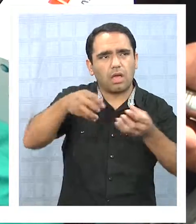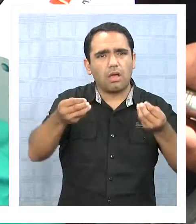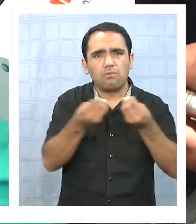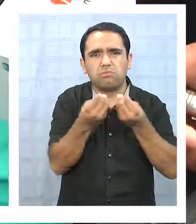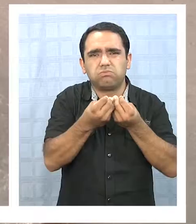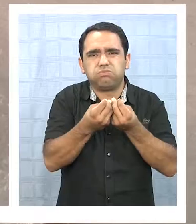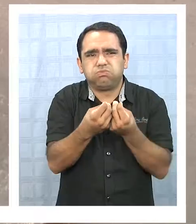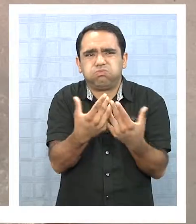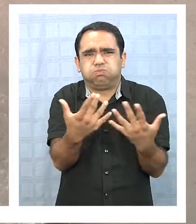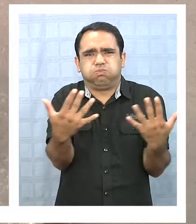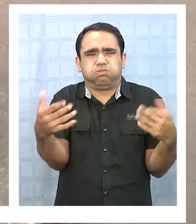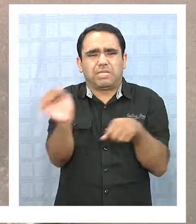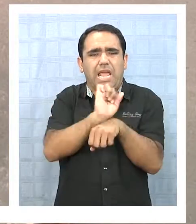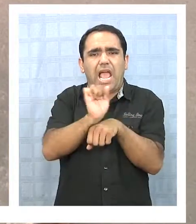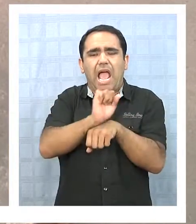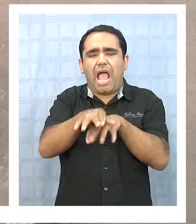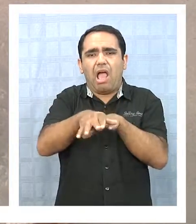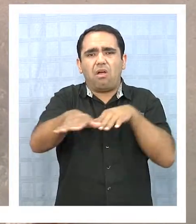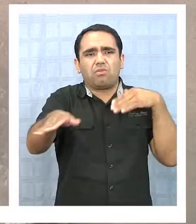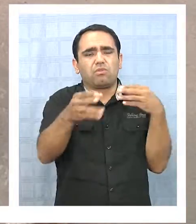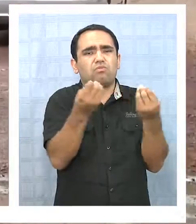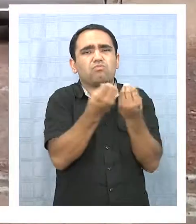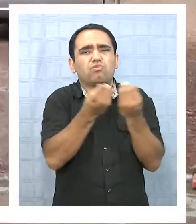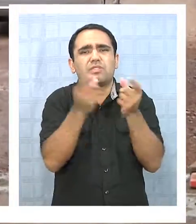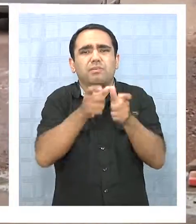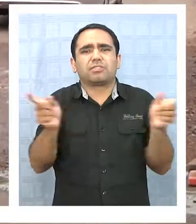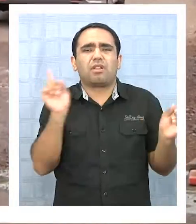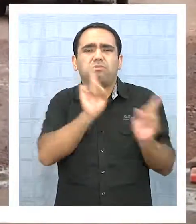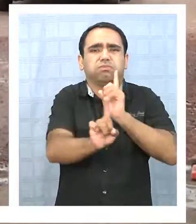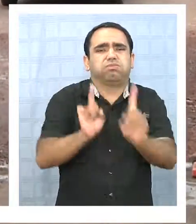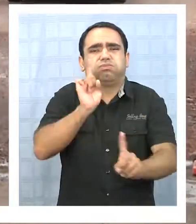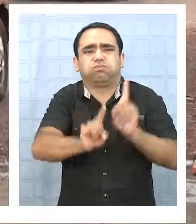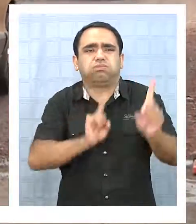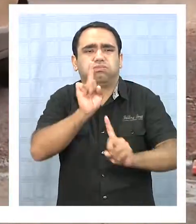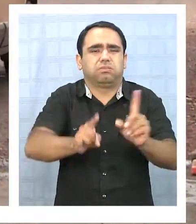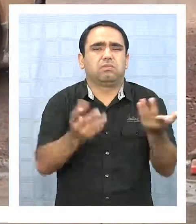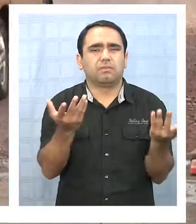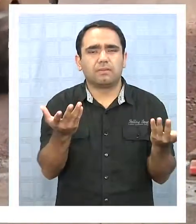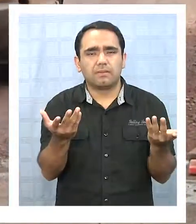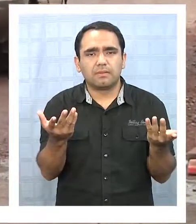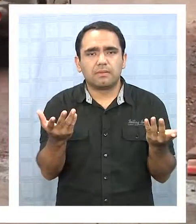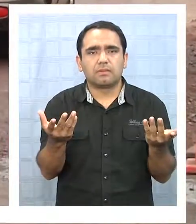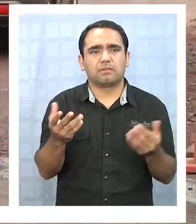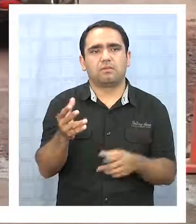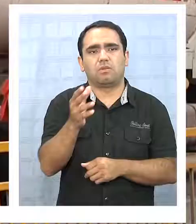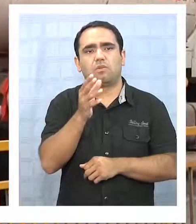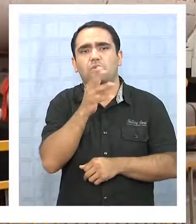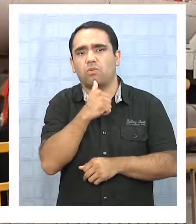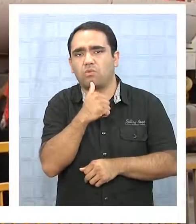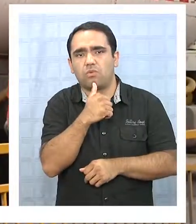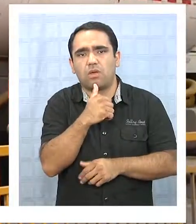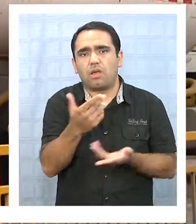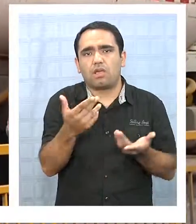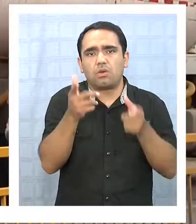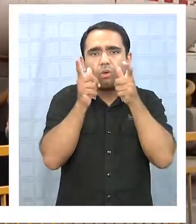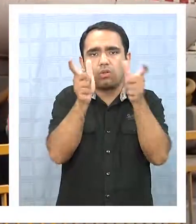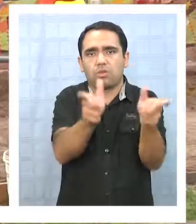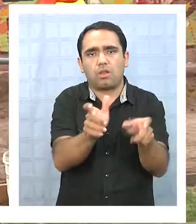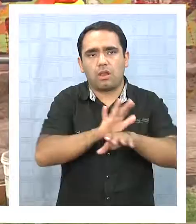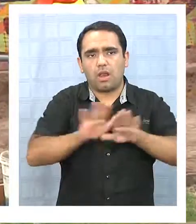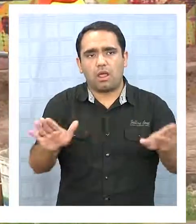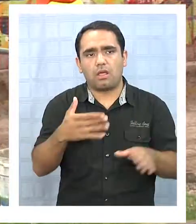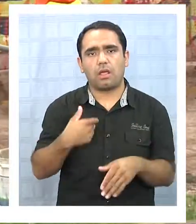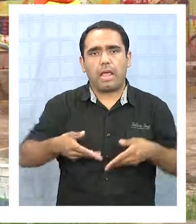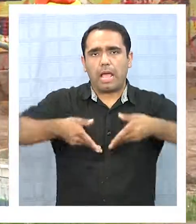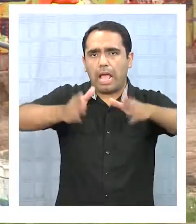sobre demasiada gente, llega, llega, llega, entra, entra, entra, entonces no se mide nada. Las calles